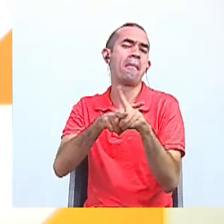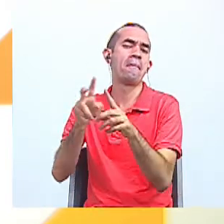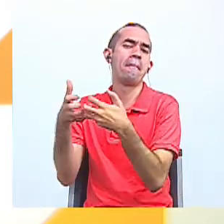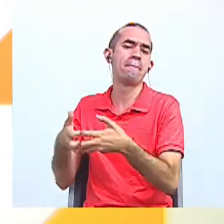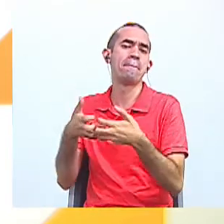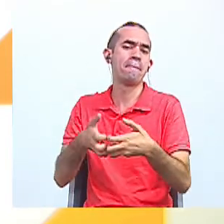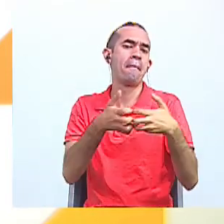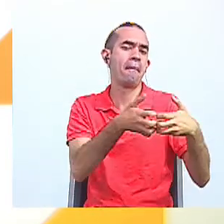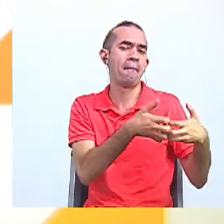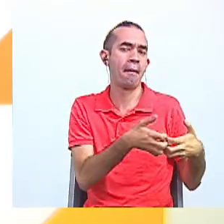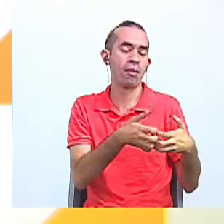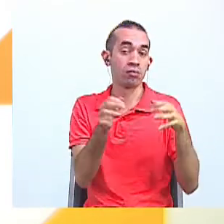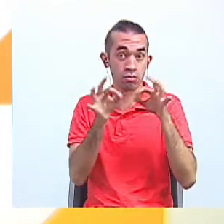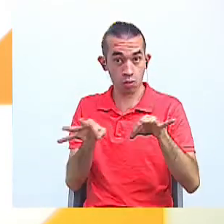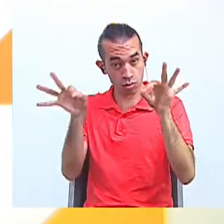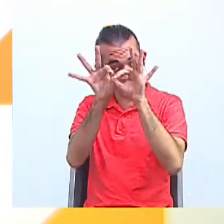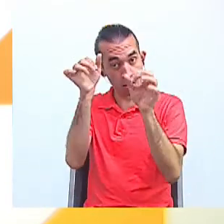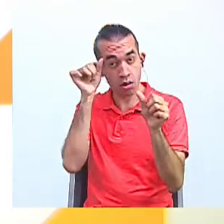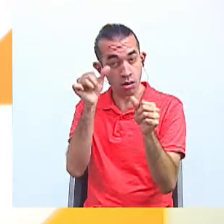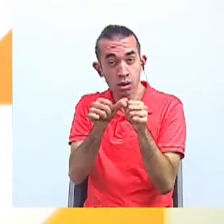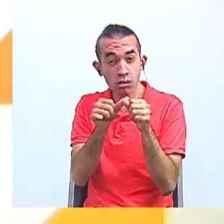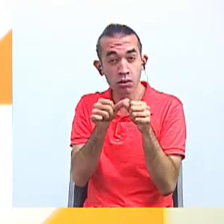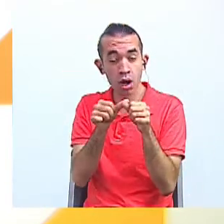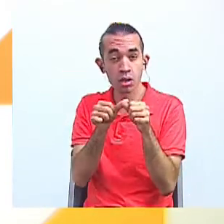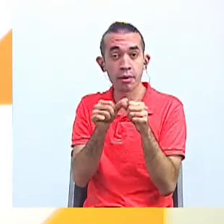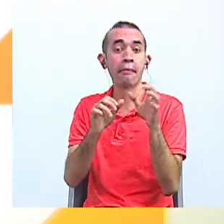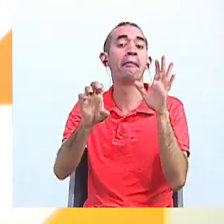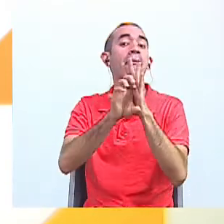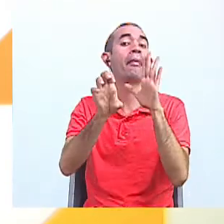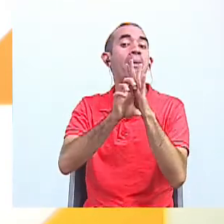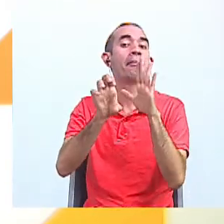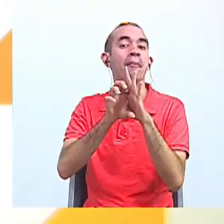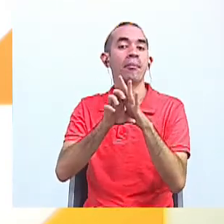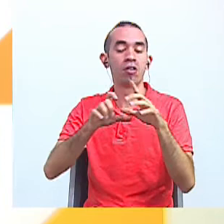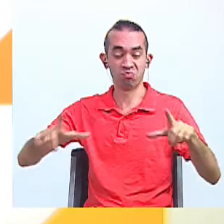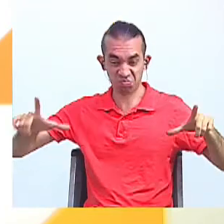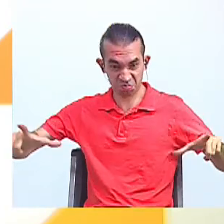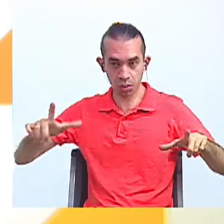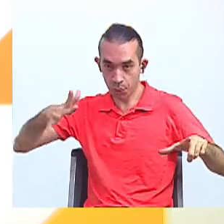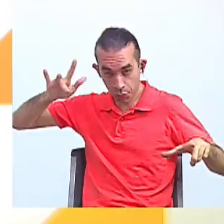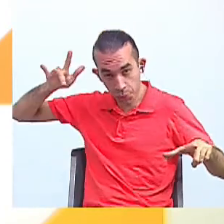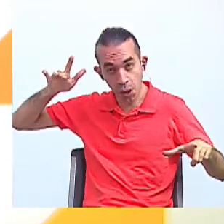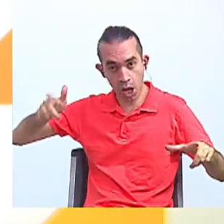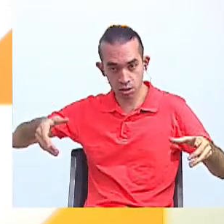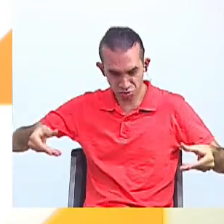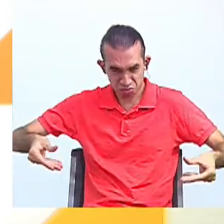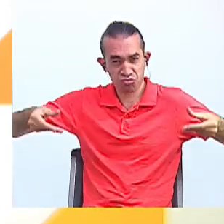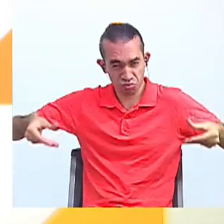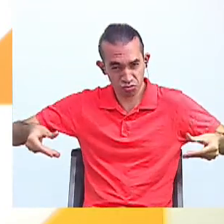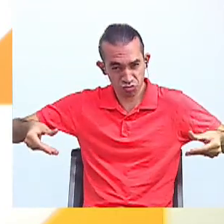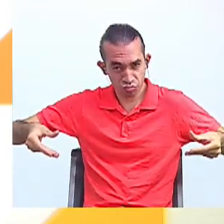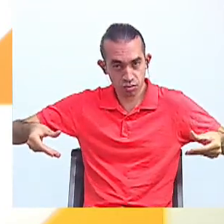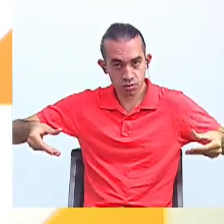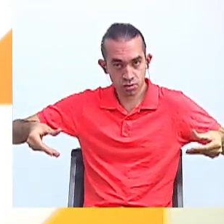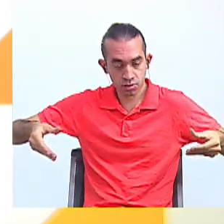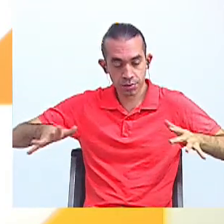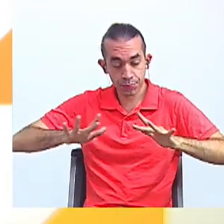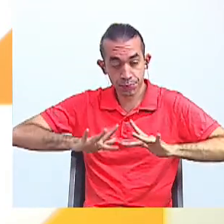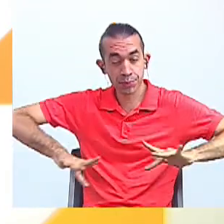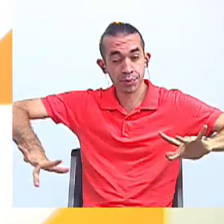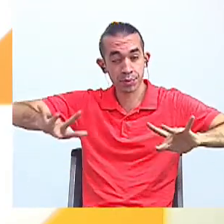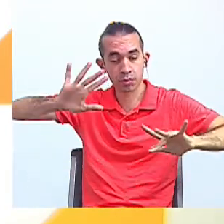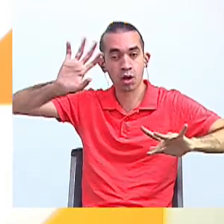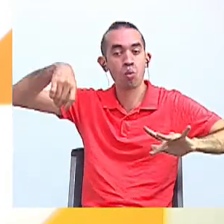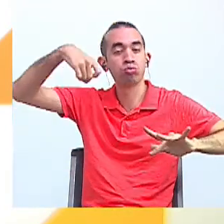Es importante recordar que las características, por ejemplo, del cuadro de porcelanato, permitieron que la lámina se adhiera